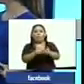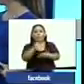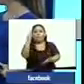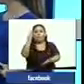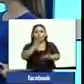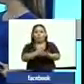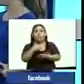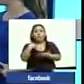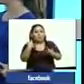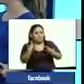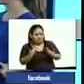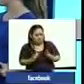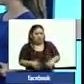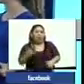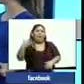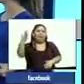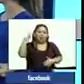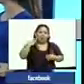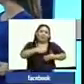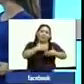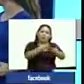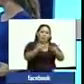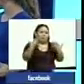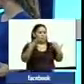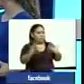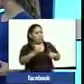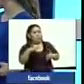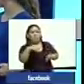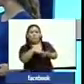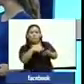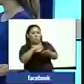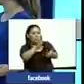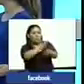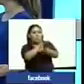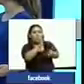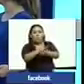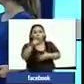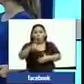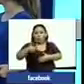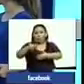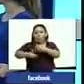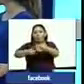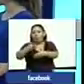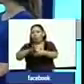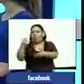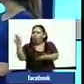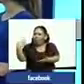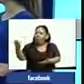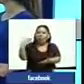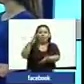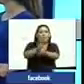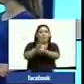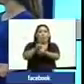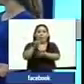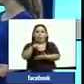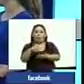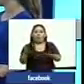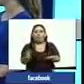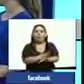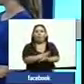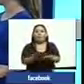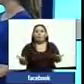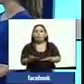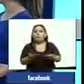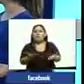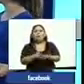Sirvieron, sí y el pueblo ya pagó lo suficiente Ahora las nuevas generaciones no deben cobrar algo que no hicieron ni siquiera